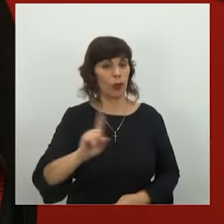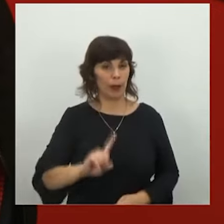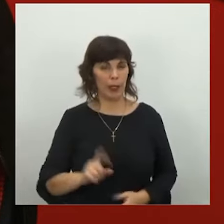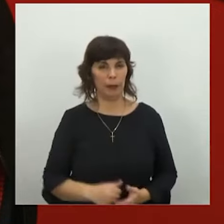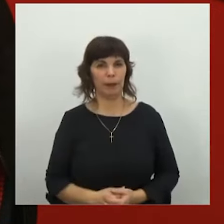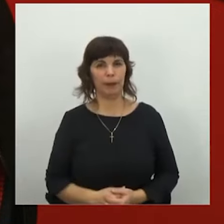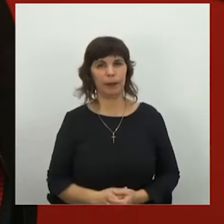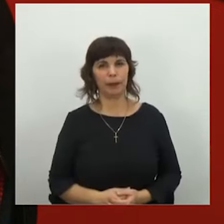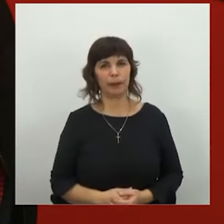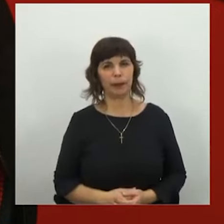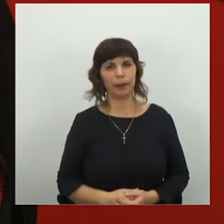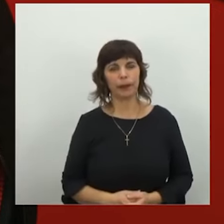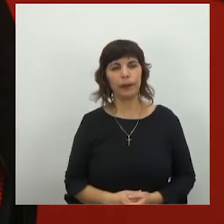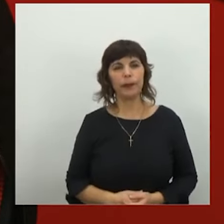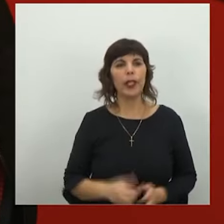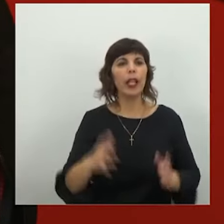hijo